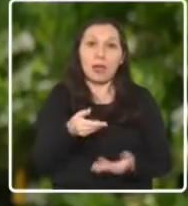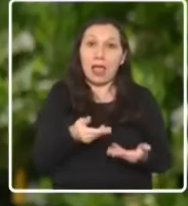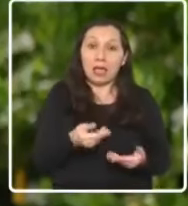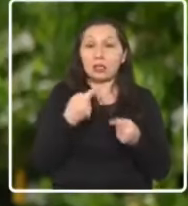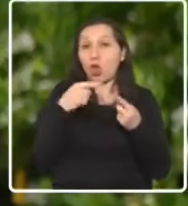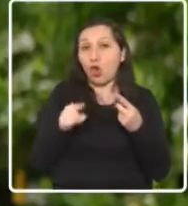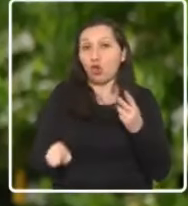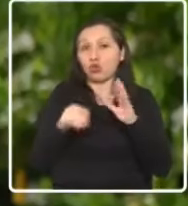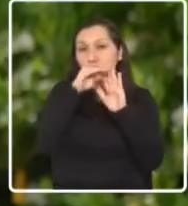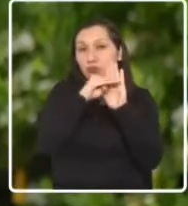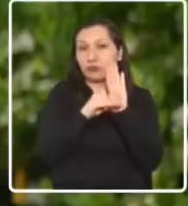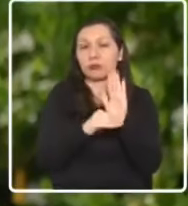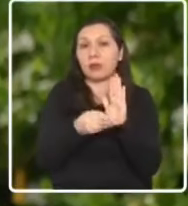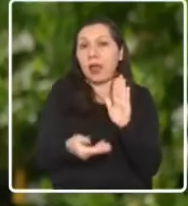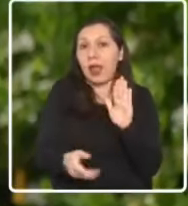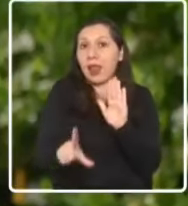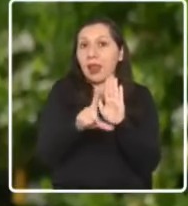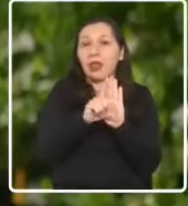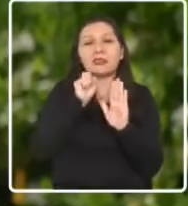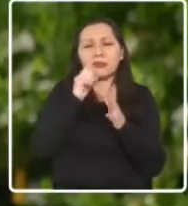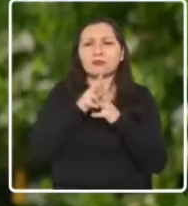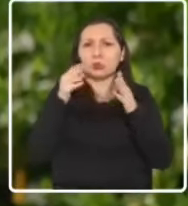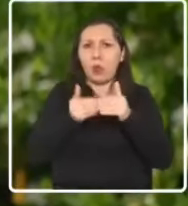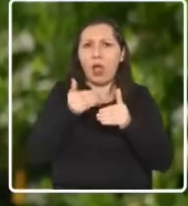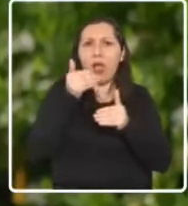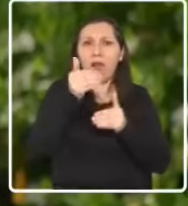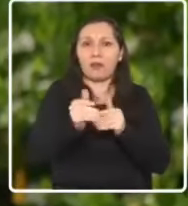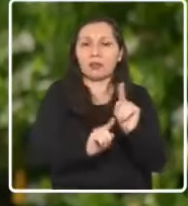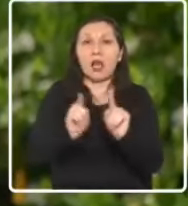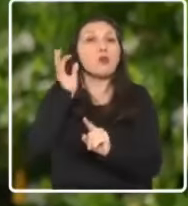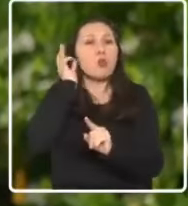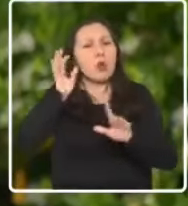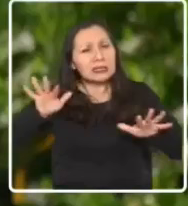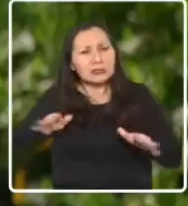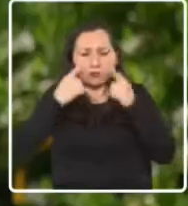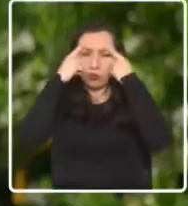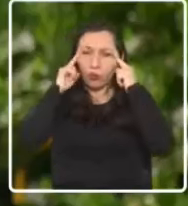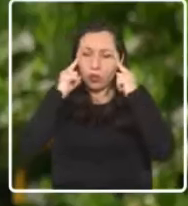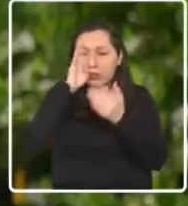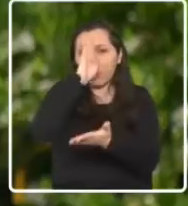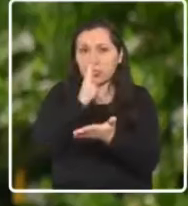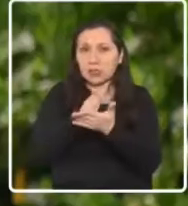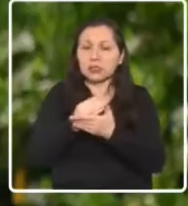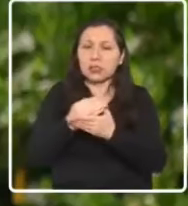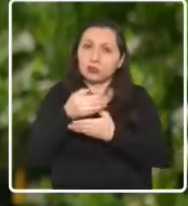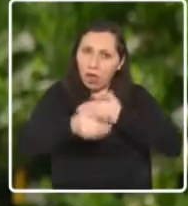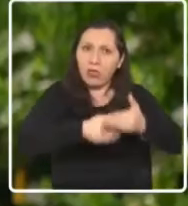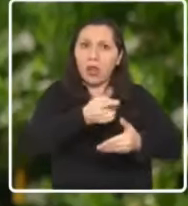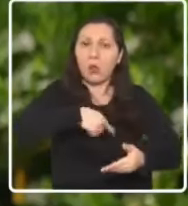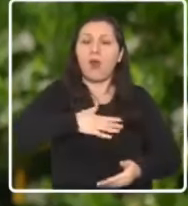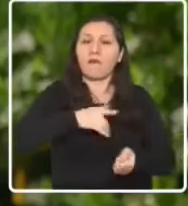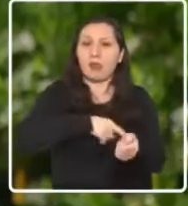otras medidas. Esta ley significa un gran avance para aquellas mujeres de esfuerzo que hemos decidido sacar adelante a nuestras